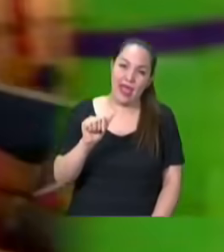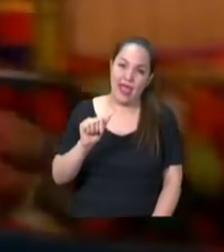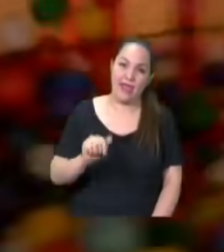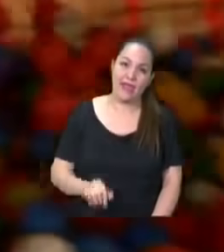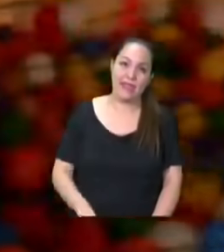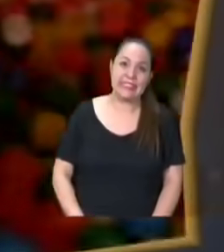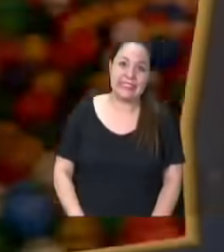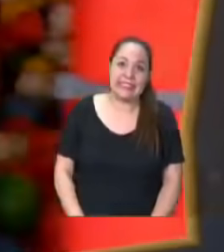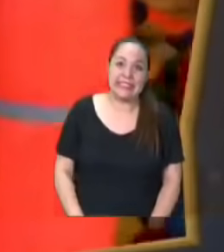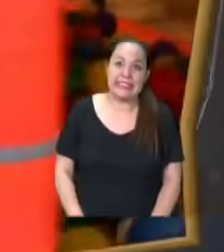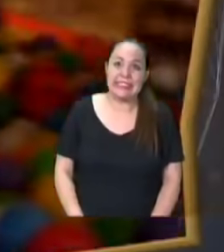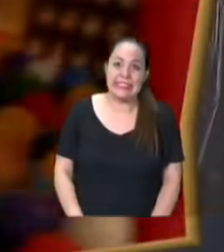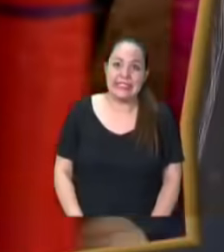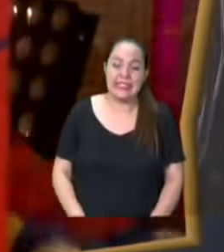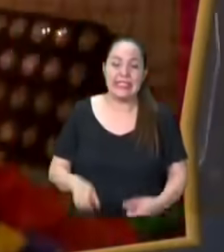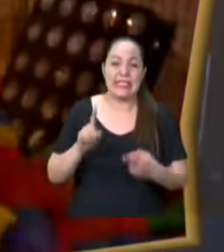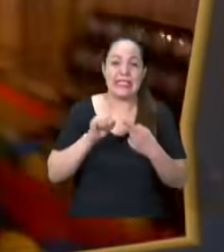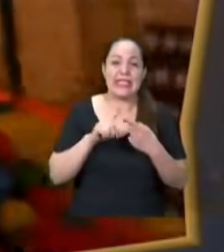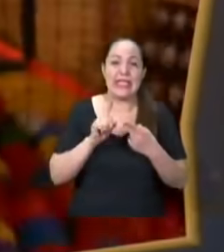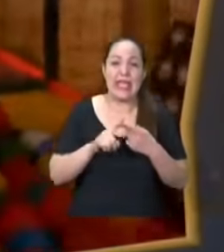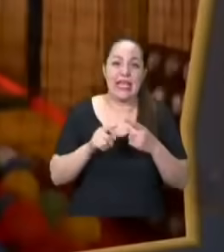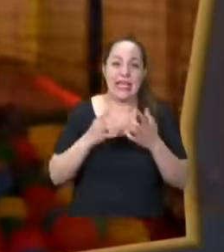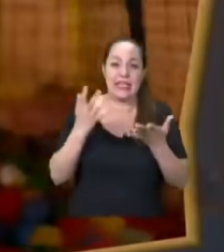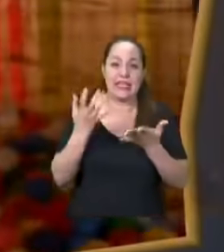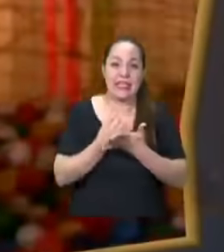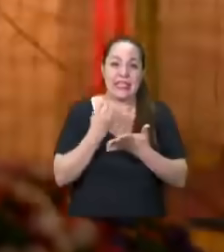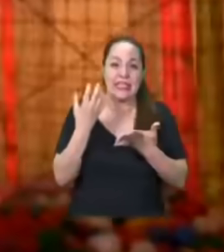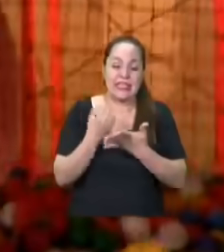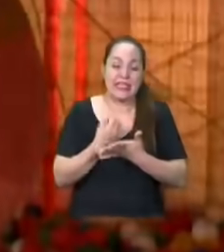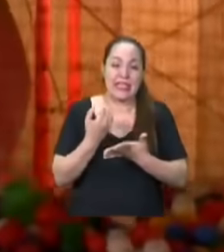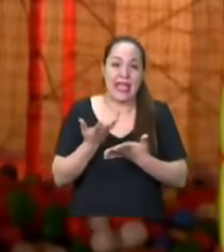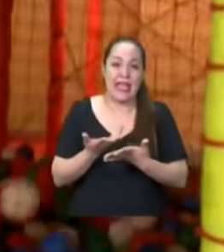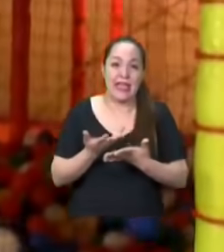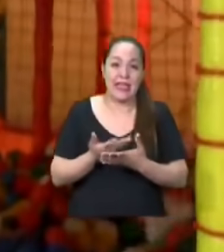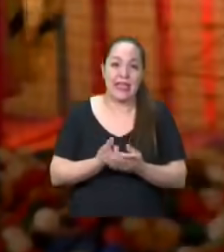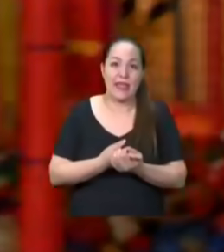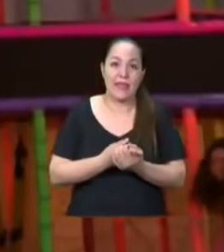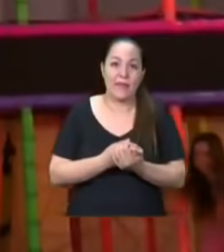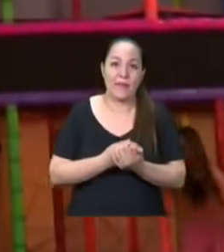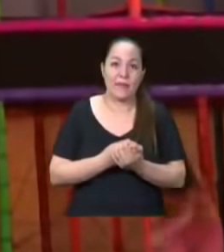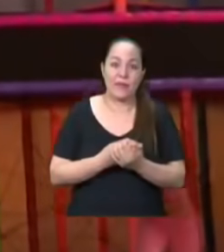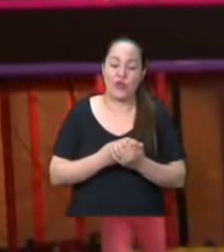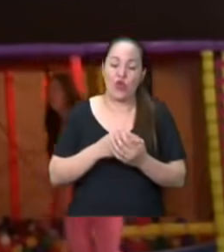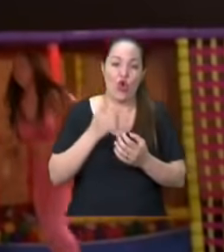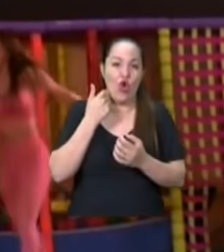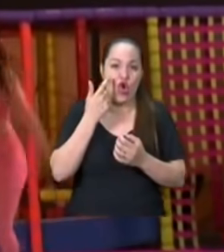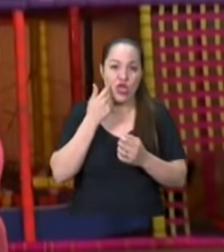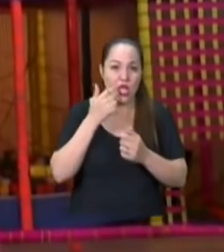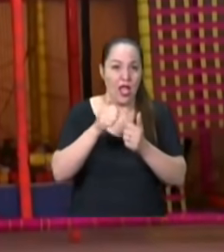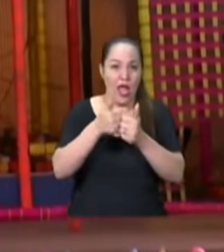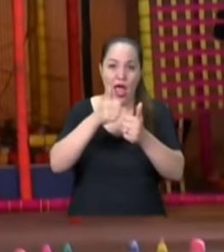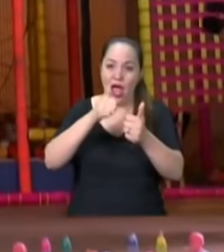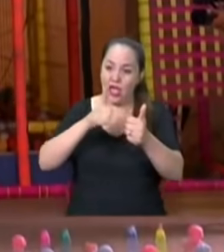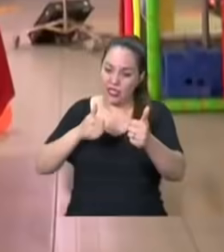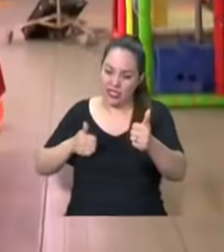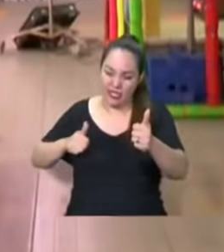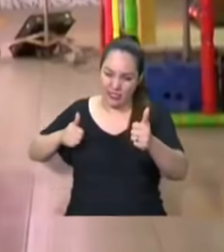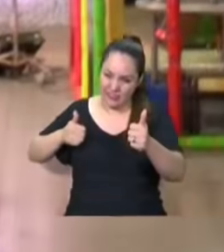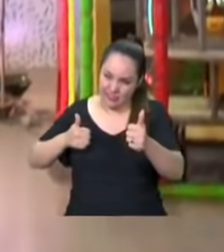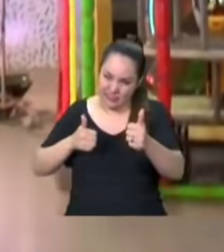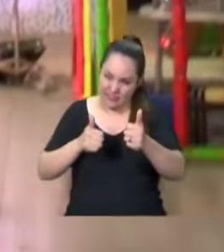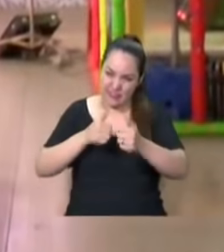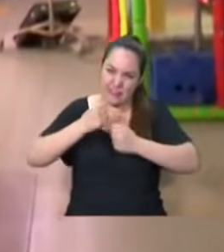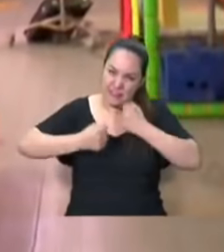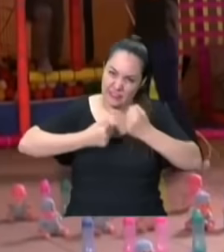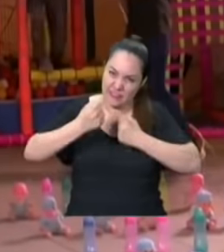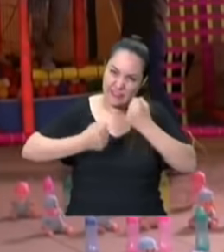hacia abajo prácticamente cayendo en la alberca de pelotas. Toma la delantera Navila, no se quiere quedar atrás. Está acelerando prácticamente el paso.